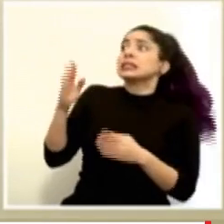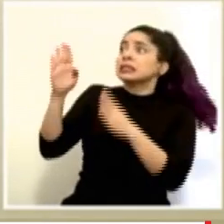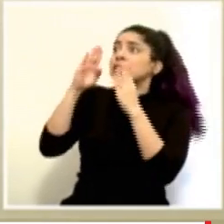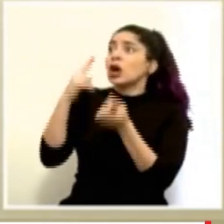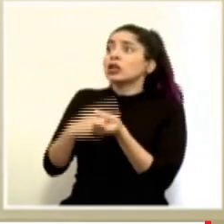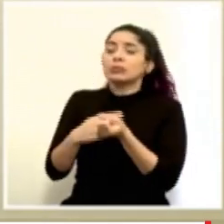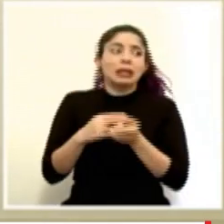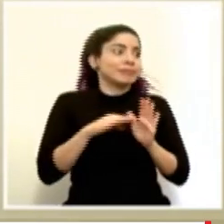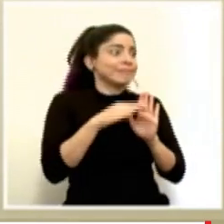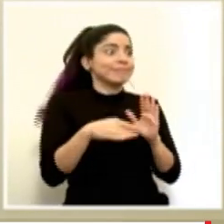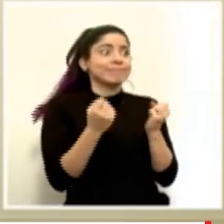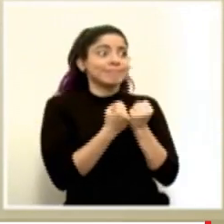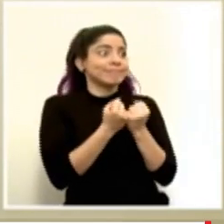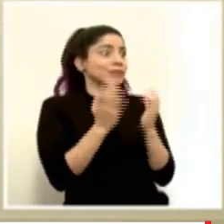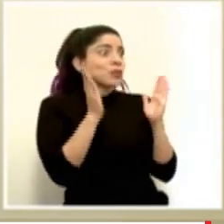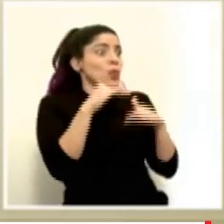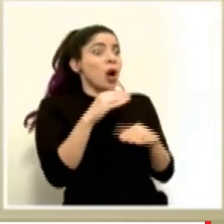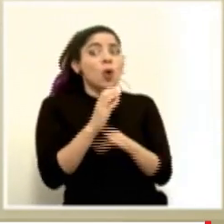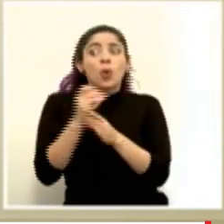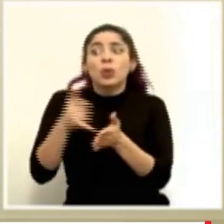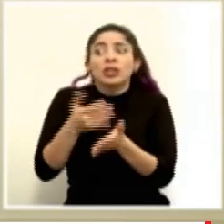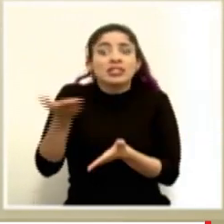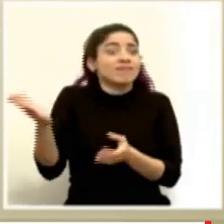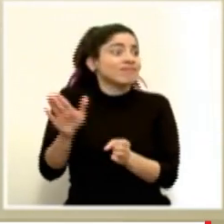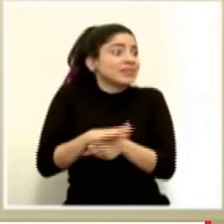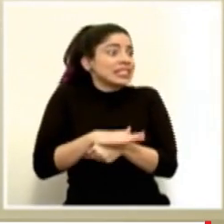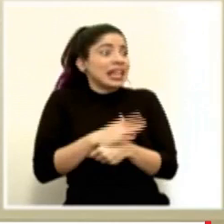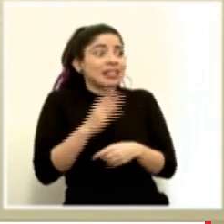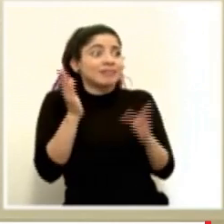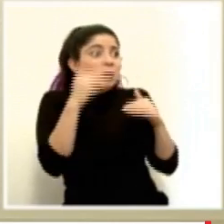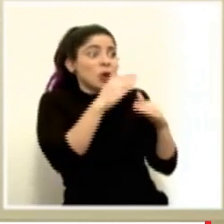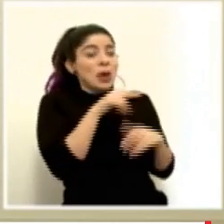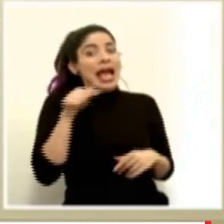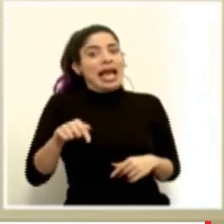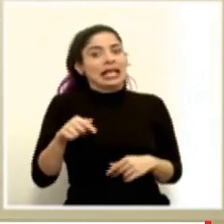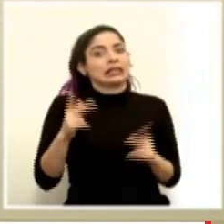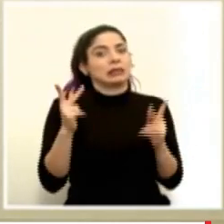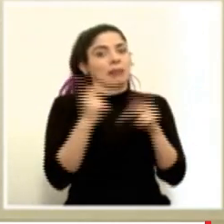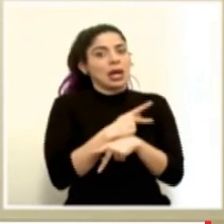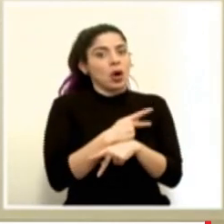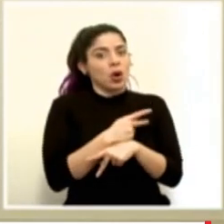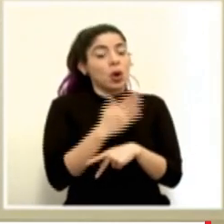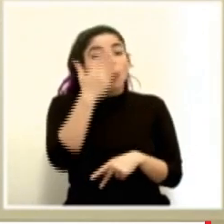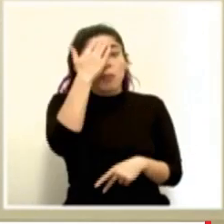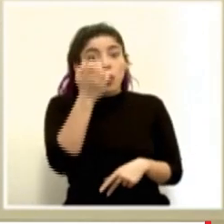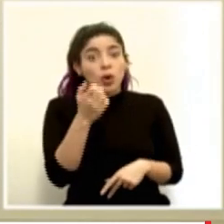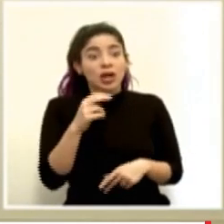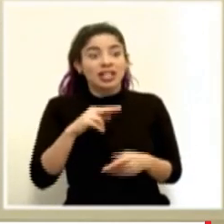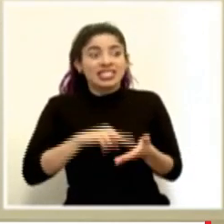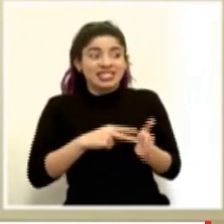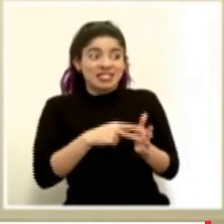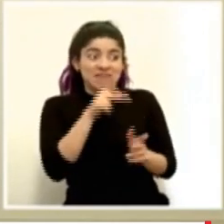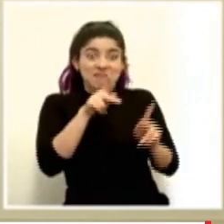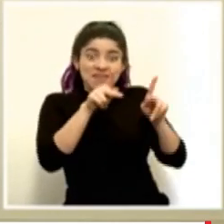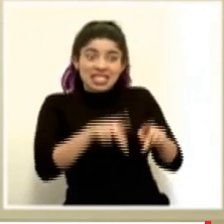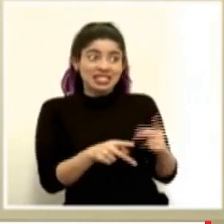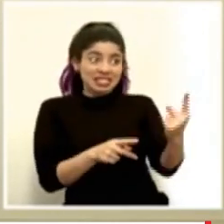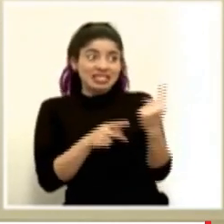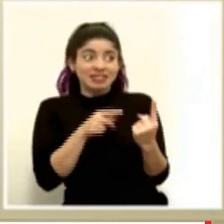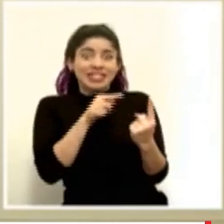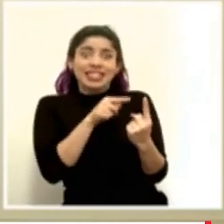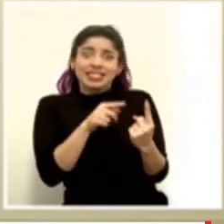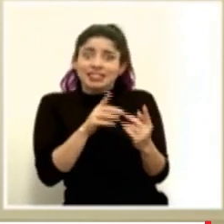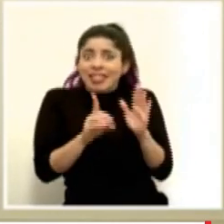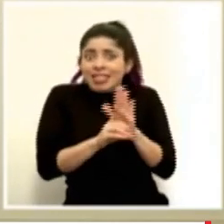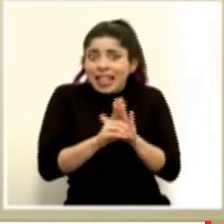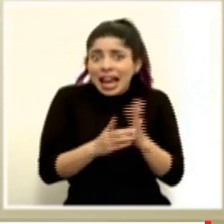hay capacidad en UCI, en cuidados intensivos. Eso sería lo más grave, porque ahí es de verdad negarles eventualmente algo que debería